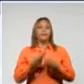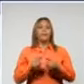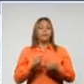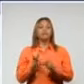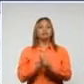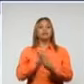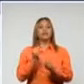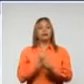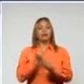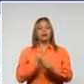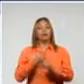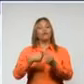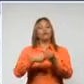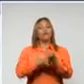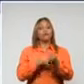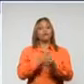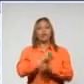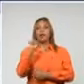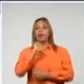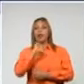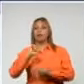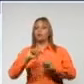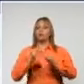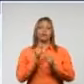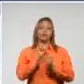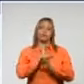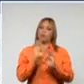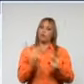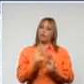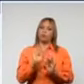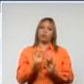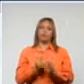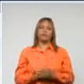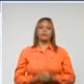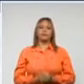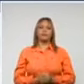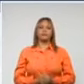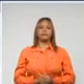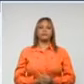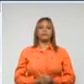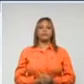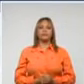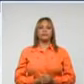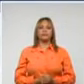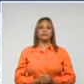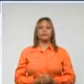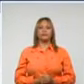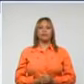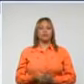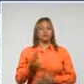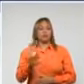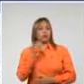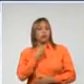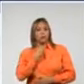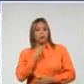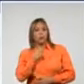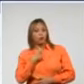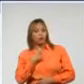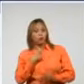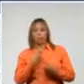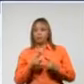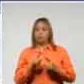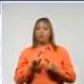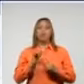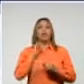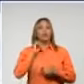y aún no se logra un control de la enfermedad. Y no es que lo digamos nosotros, es que los